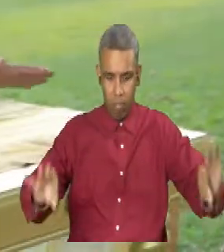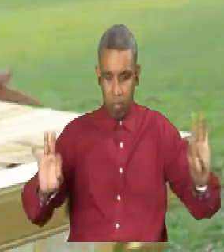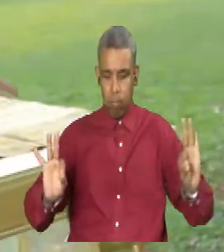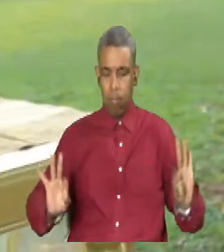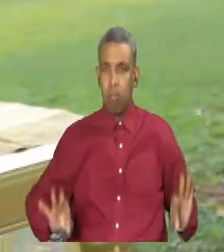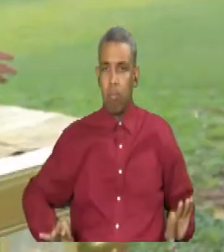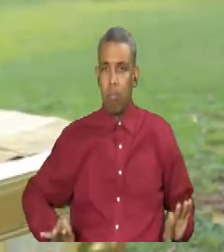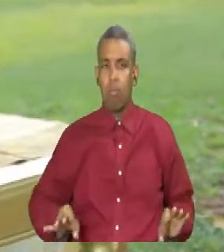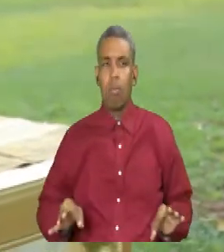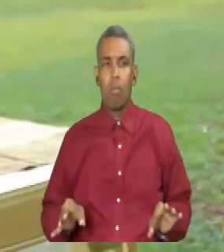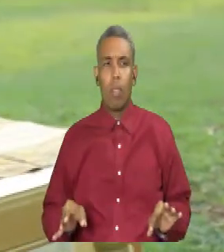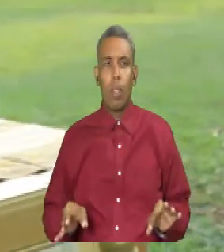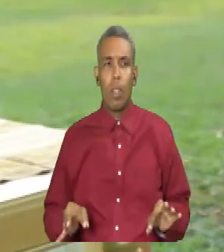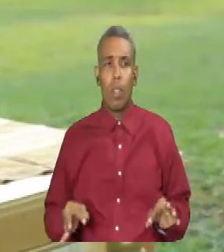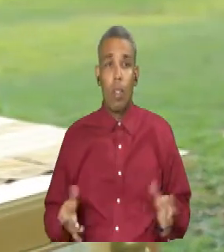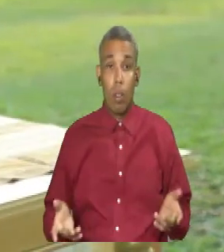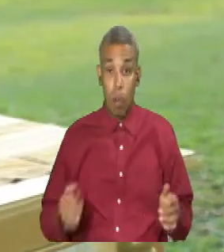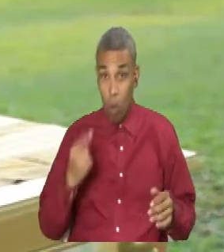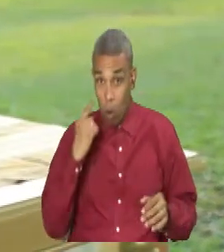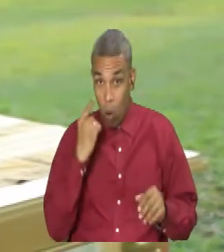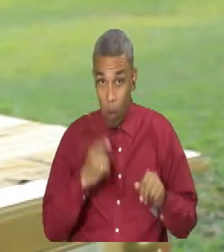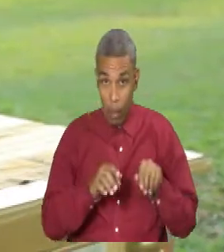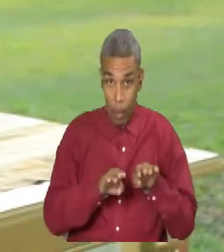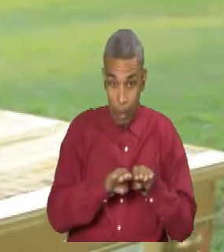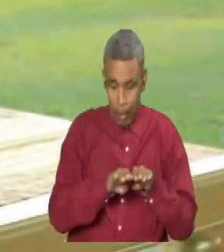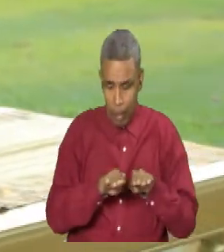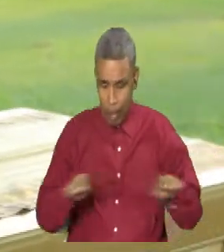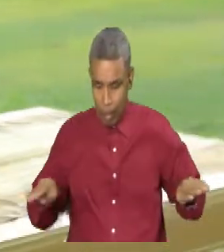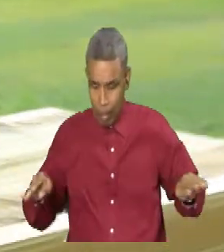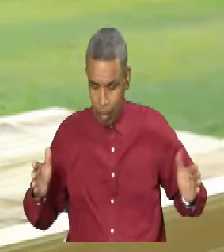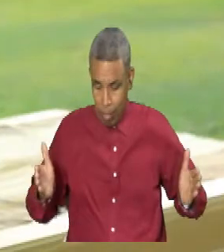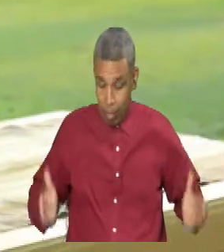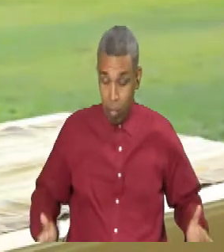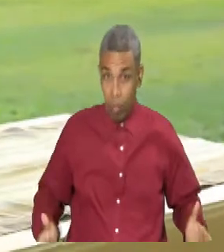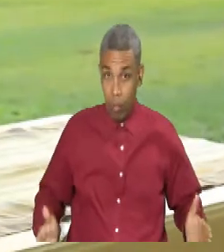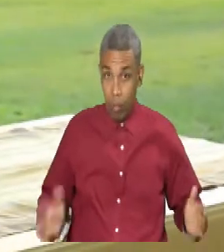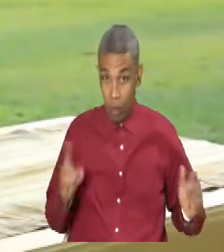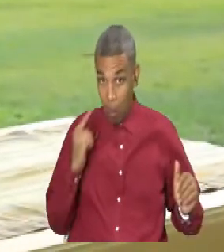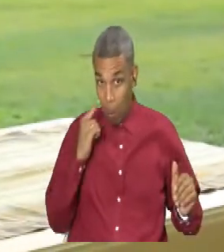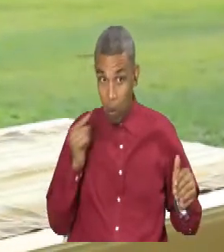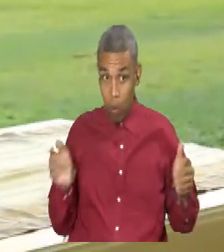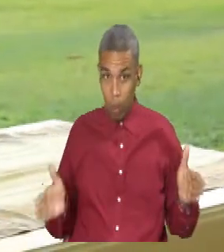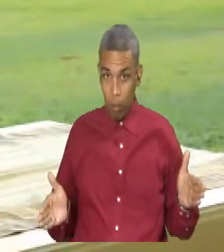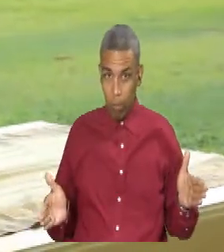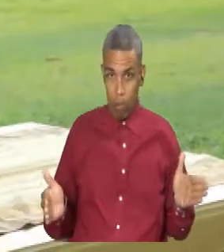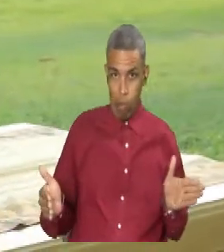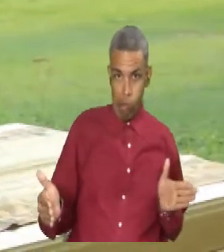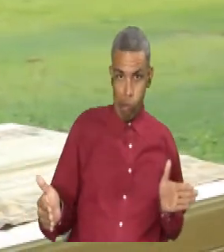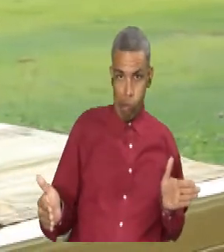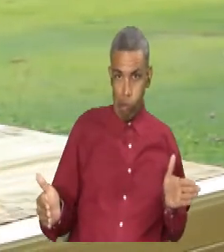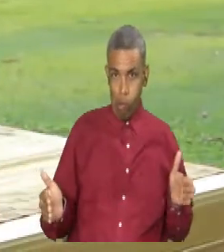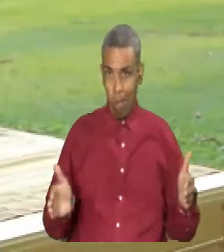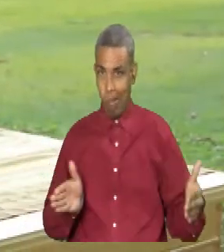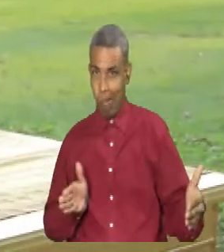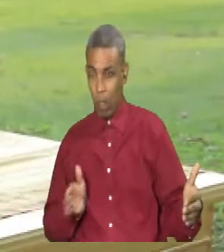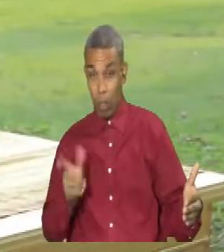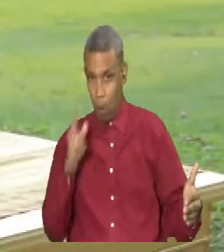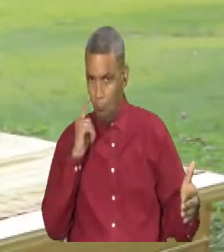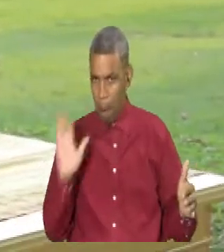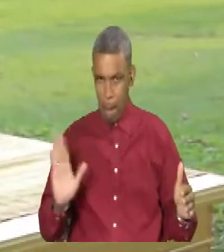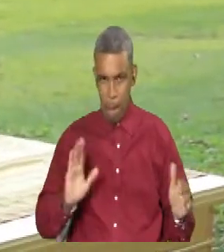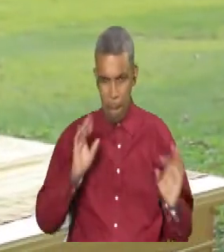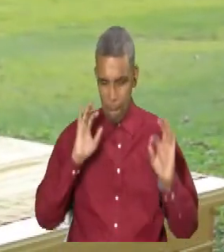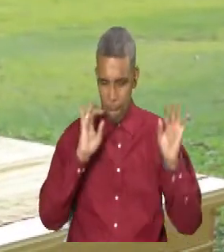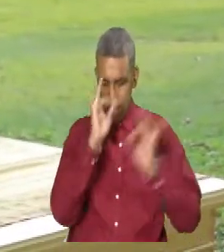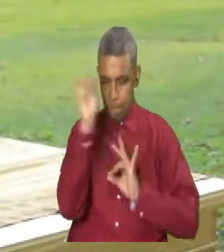pendiente que queden los dos lados iguales, no se vayan a ver desnivelado. Pues continuamos a nuestro centro de mesa principal, que en este caso es